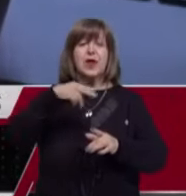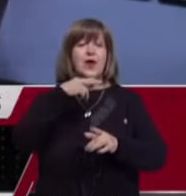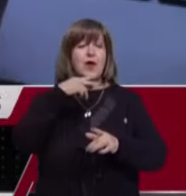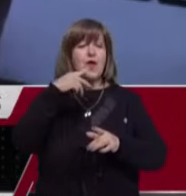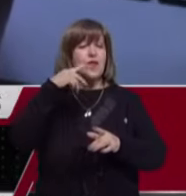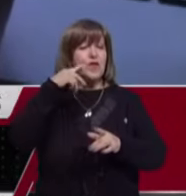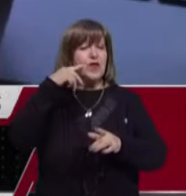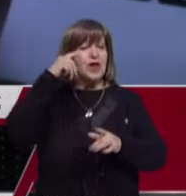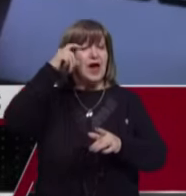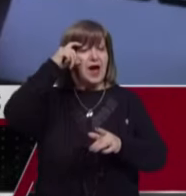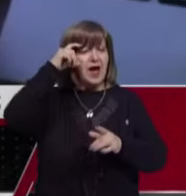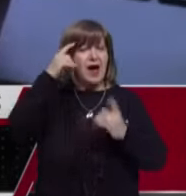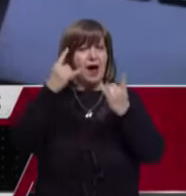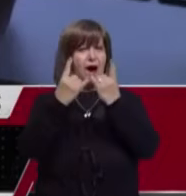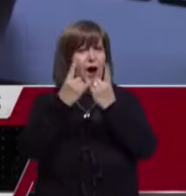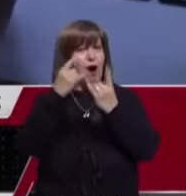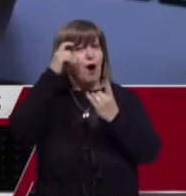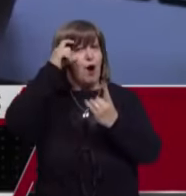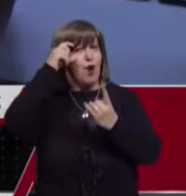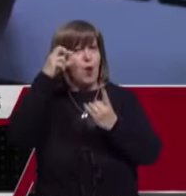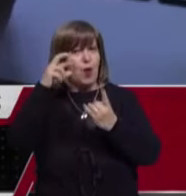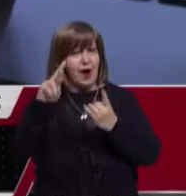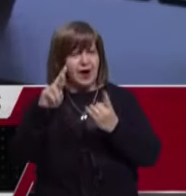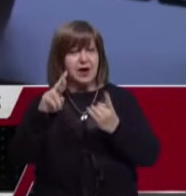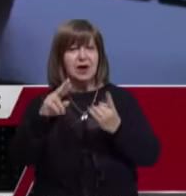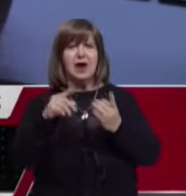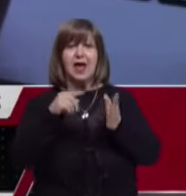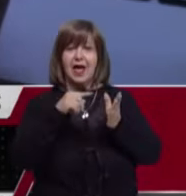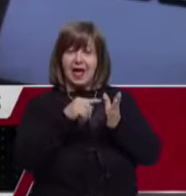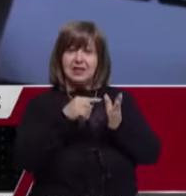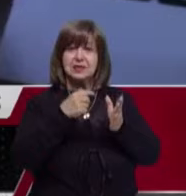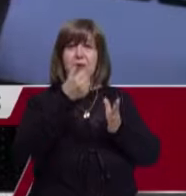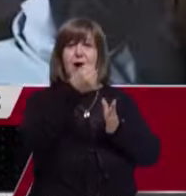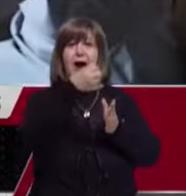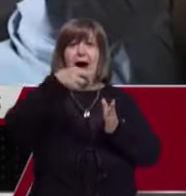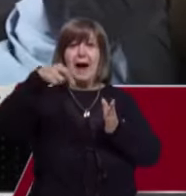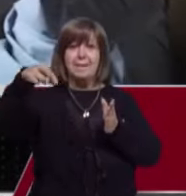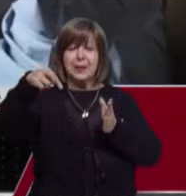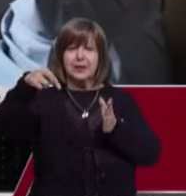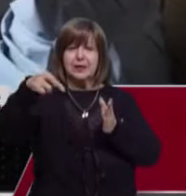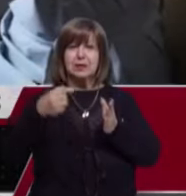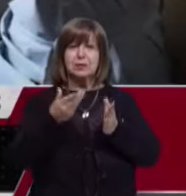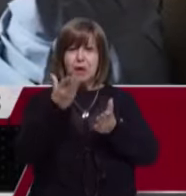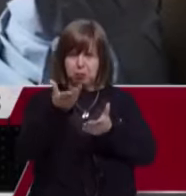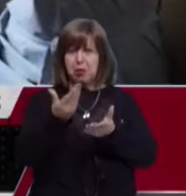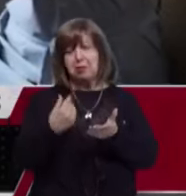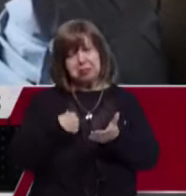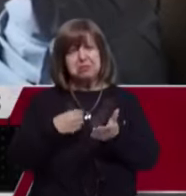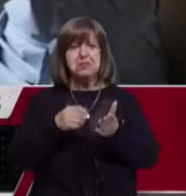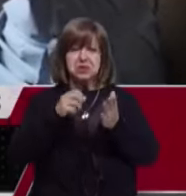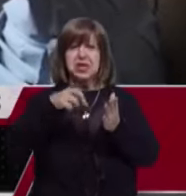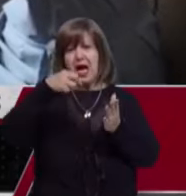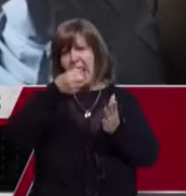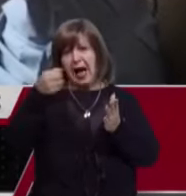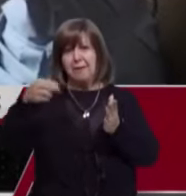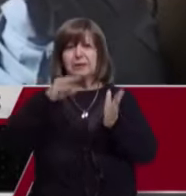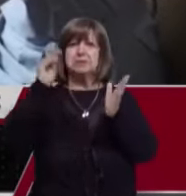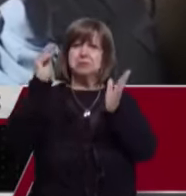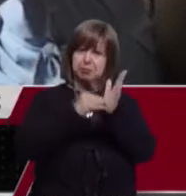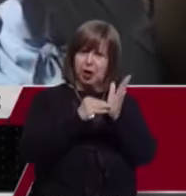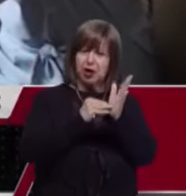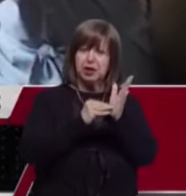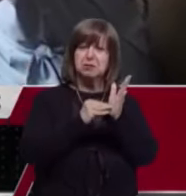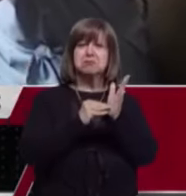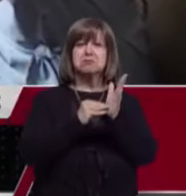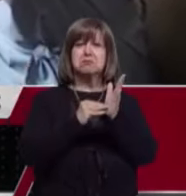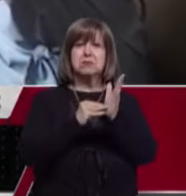a tu dispositivo móvil replicando lo que está en tu dispositivo móvil en el dispositivo del delincuente. Como es, por ejemplo, el delincuente tiene su propio dispositivo y